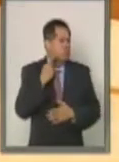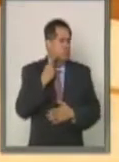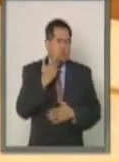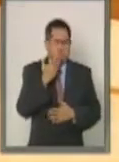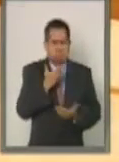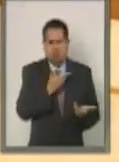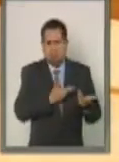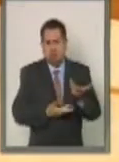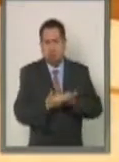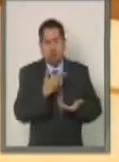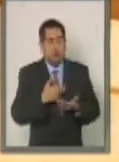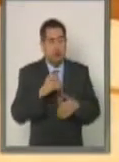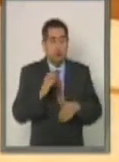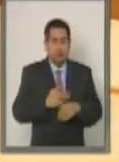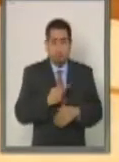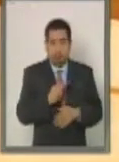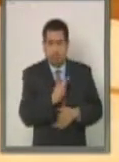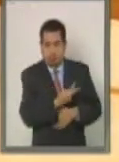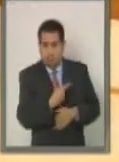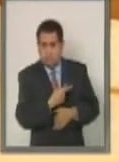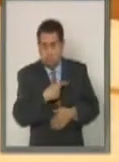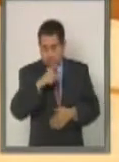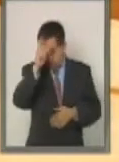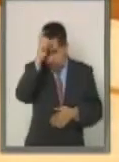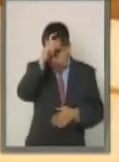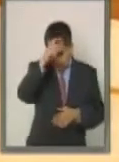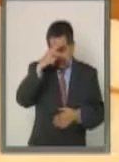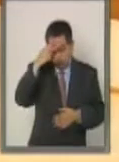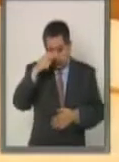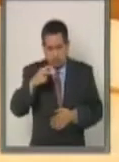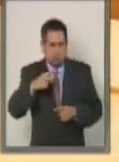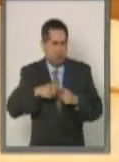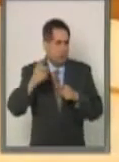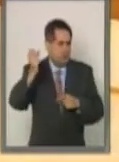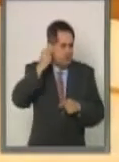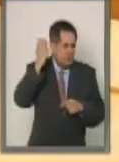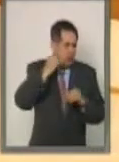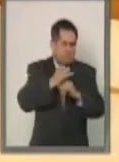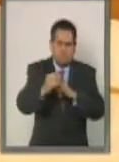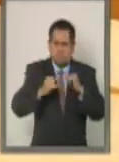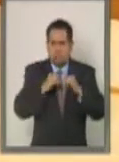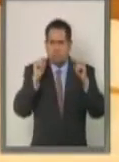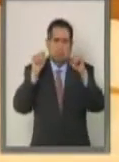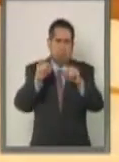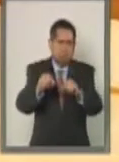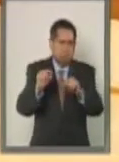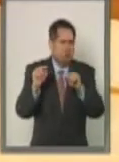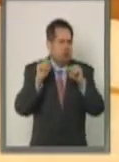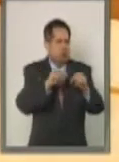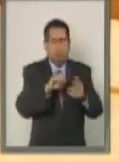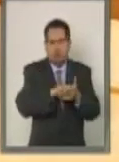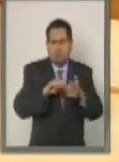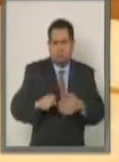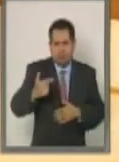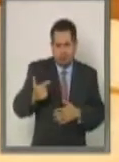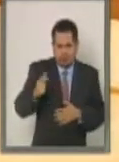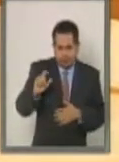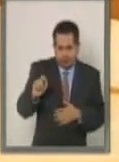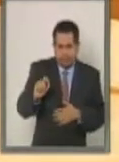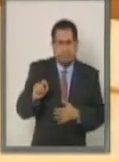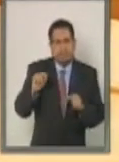dado a que ambos países, en diferentes foros internacionales, como G20 y